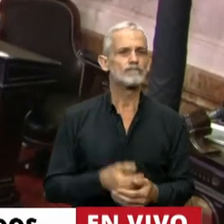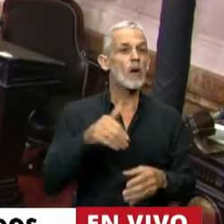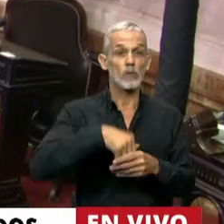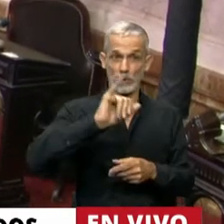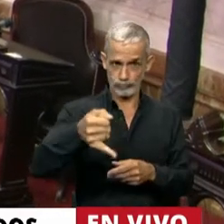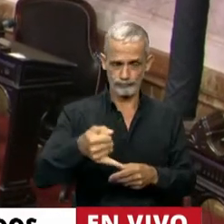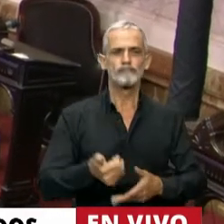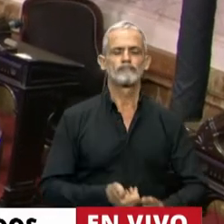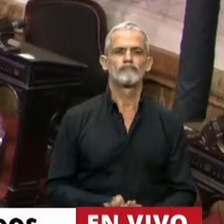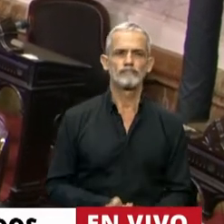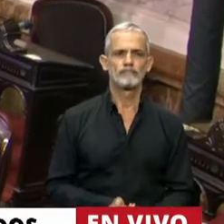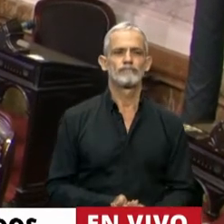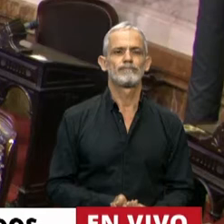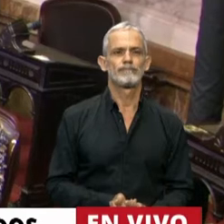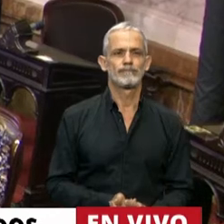Afirmativo.